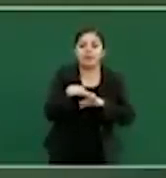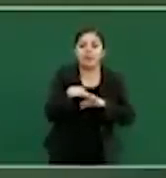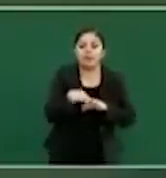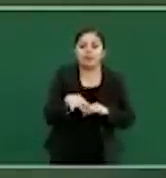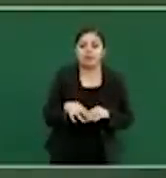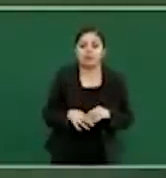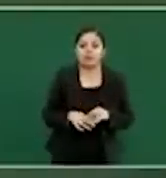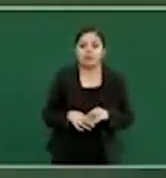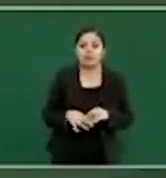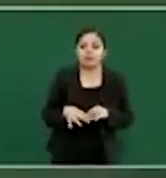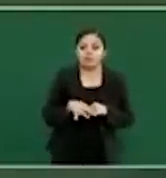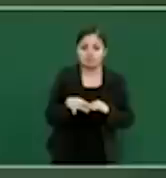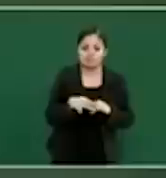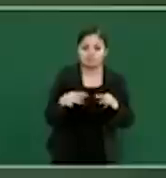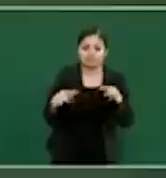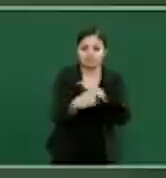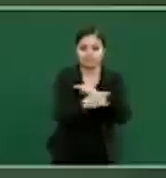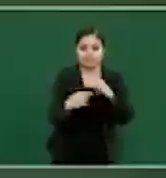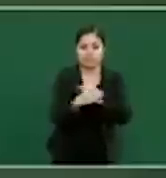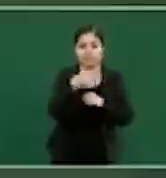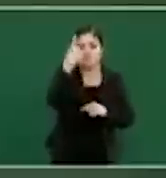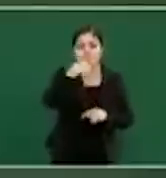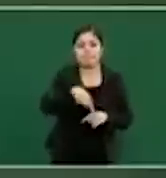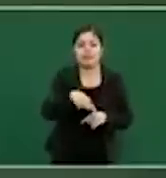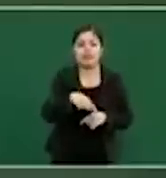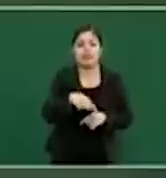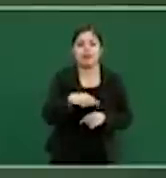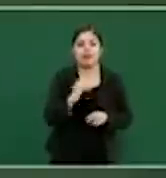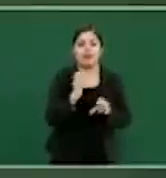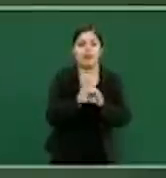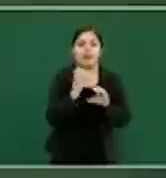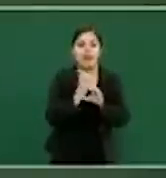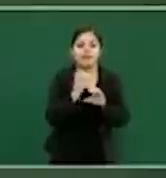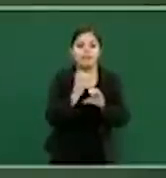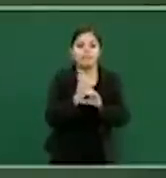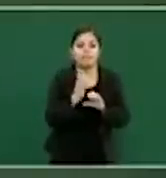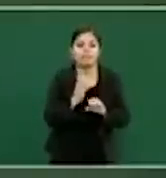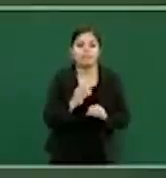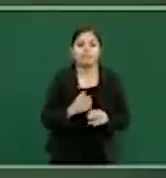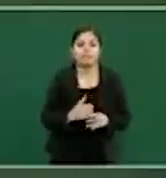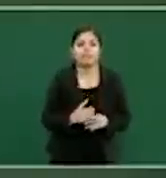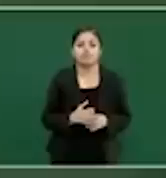para el transporte de